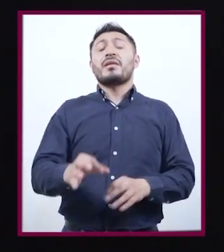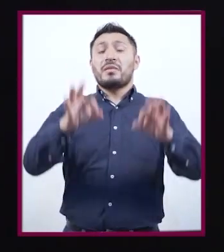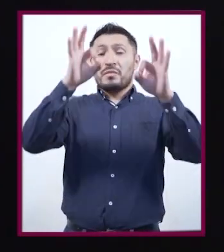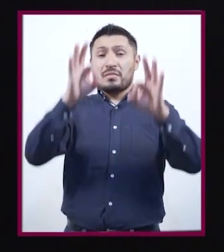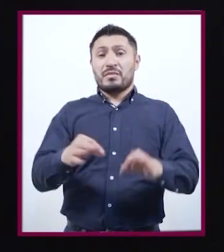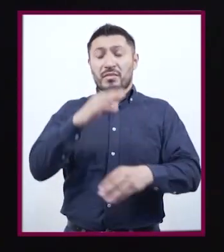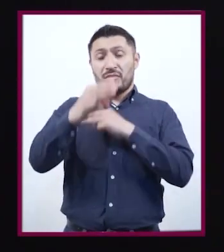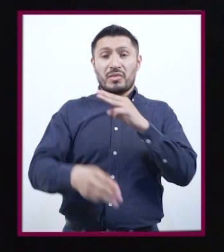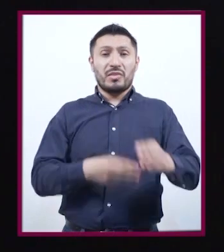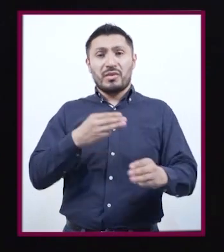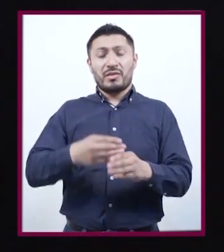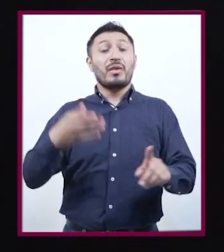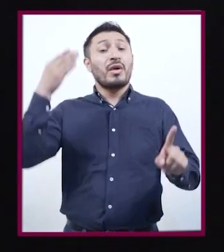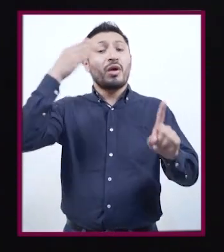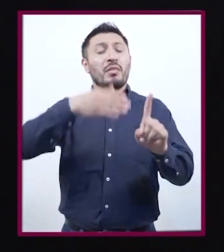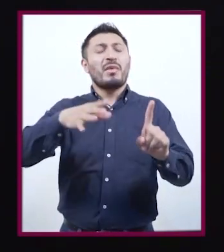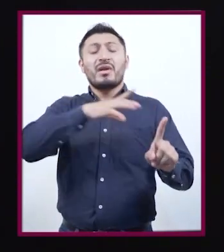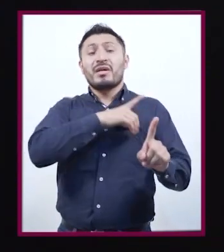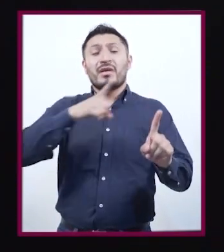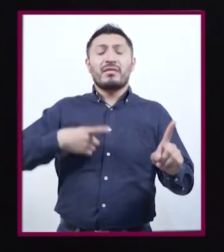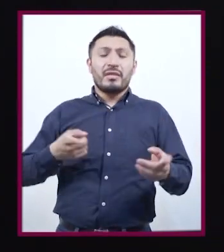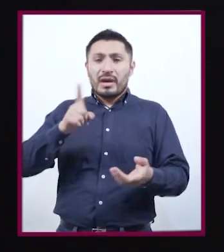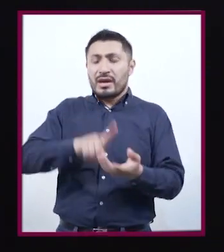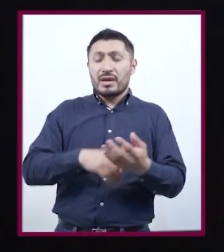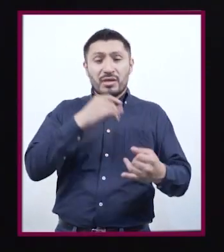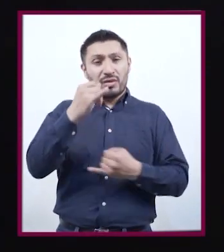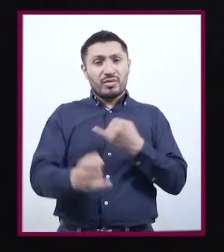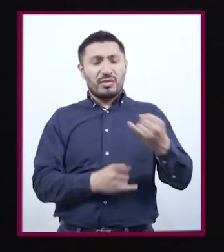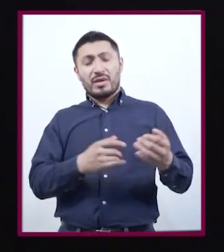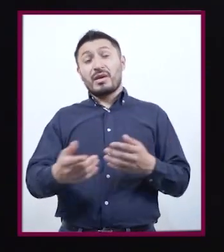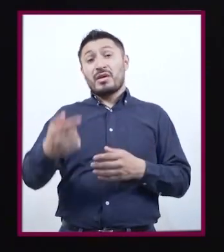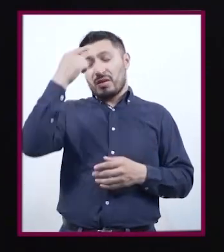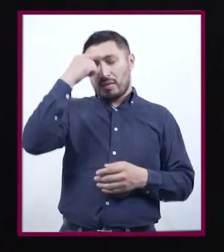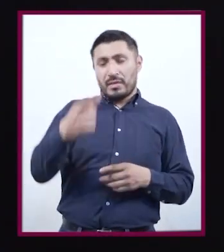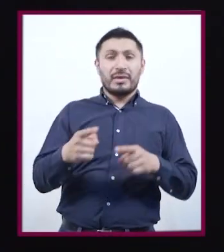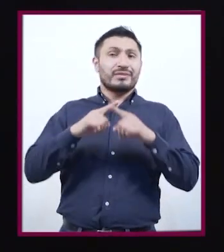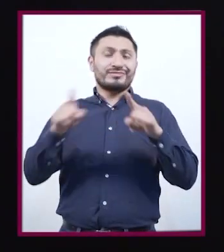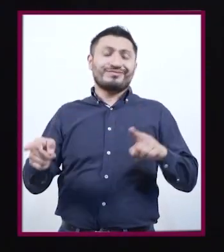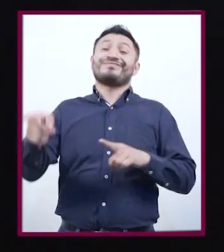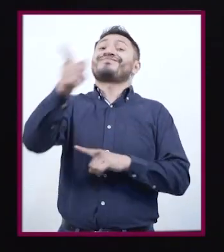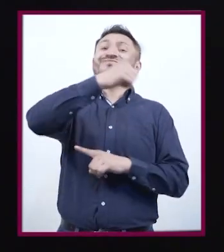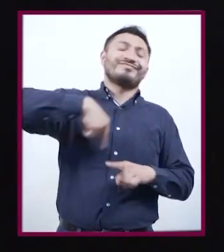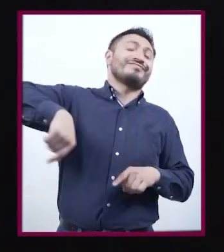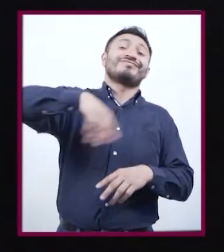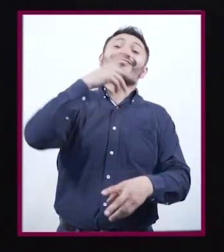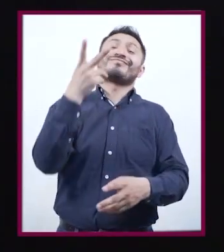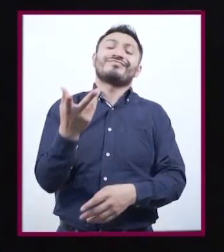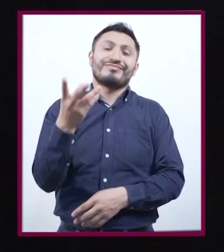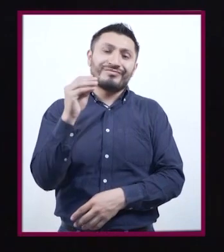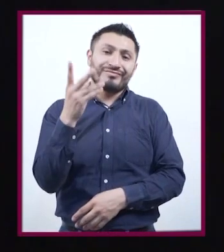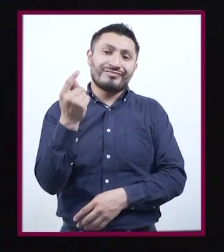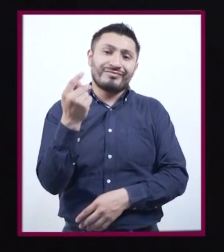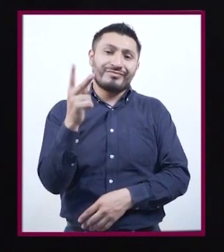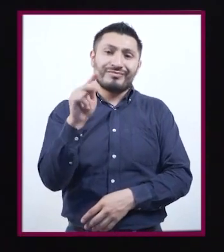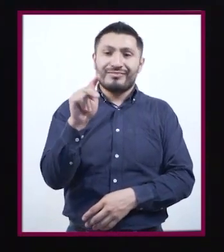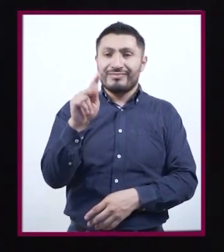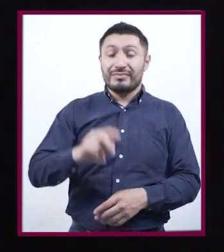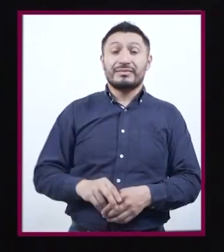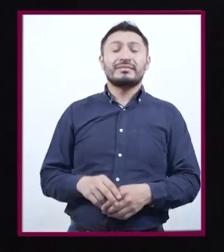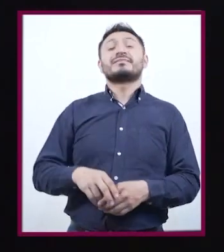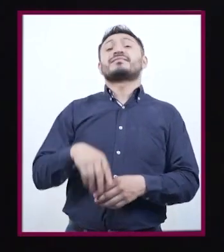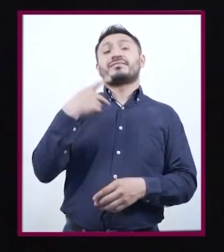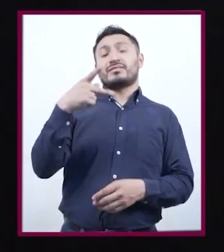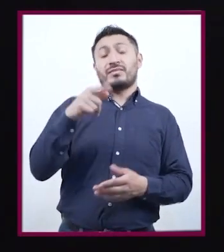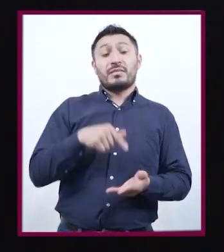que esta magnífica televisión debía tener algún tipo de juego interactivo para diferenciarse del resto de las televisiones. Aunque